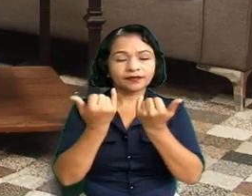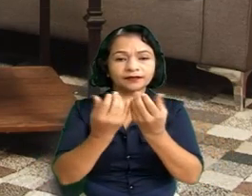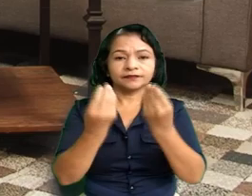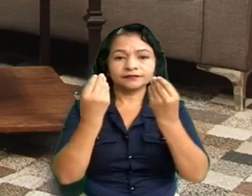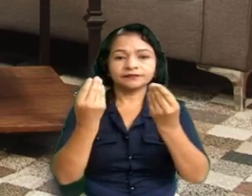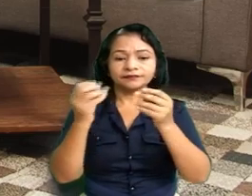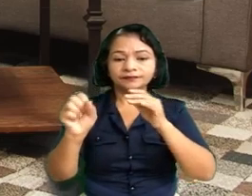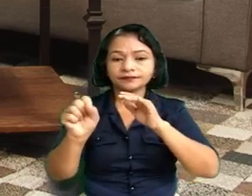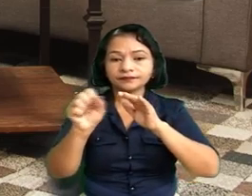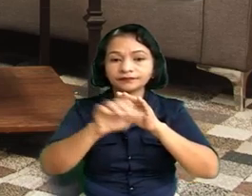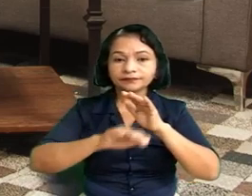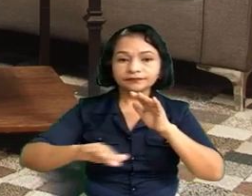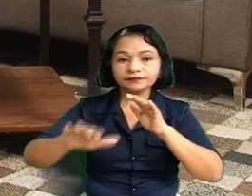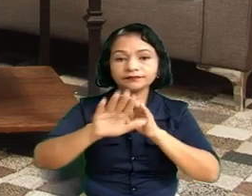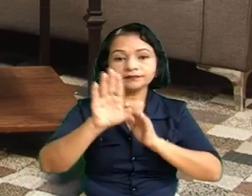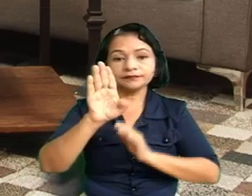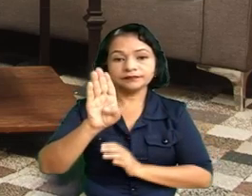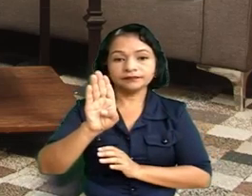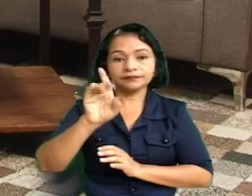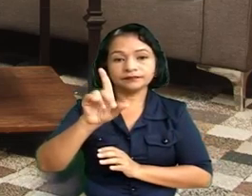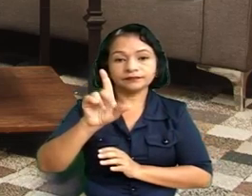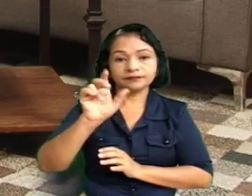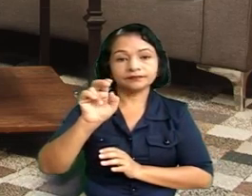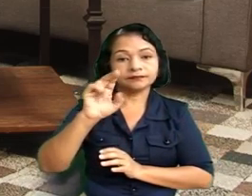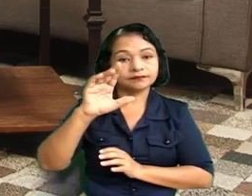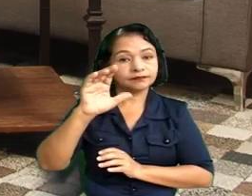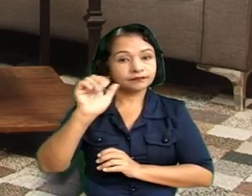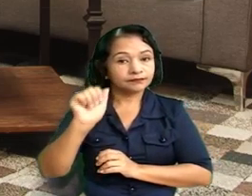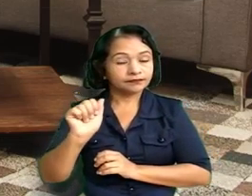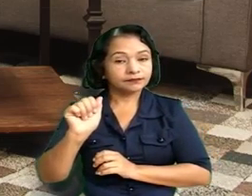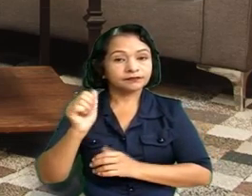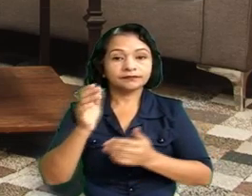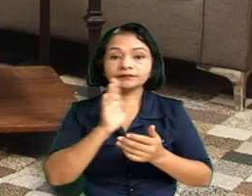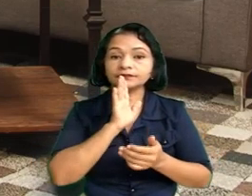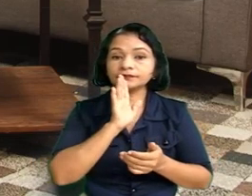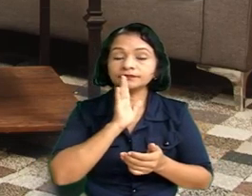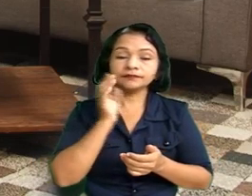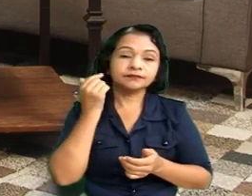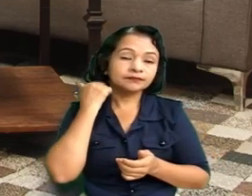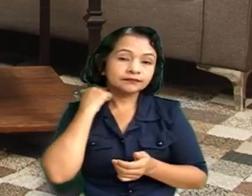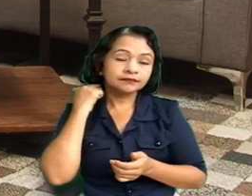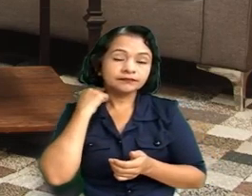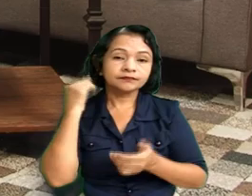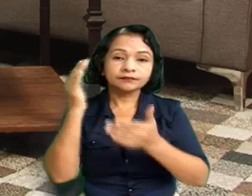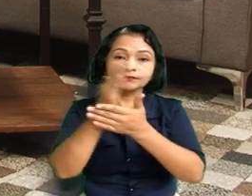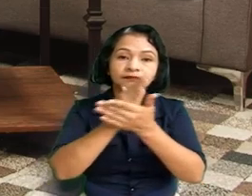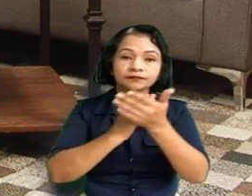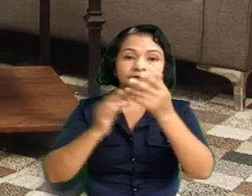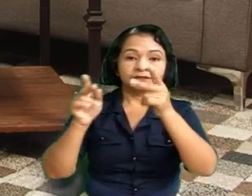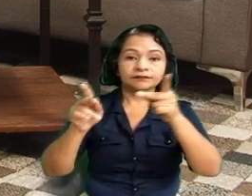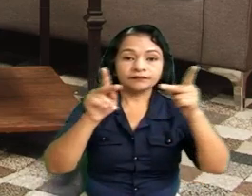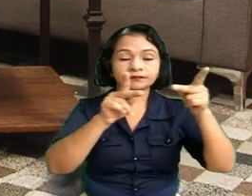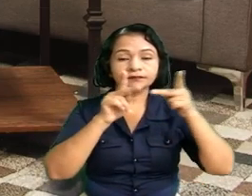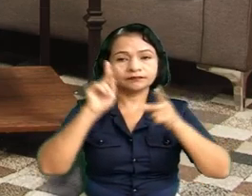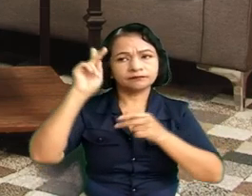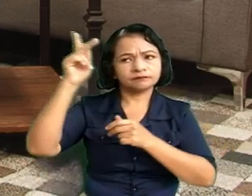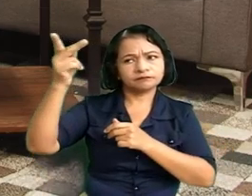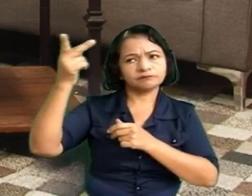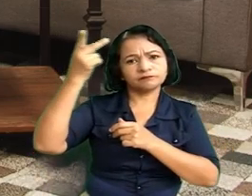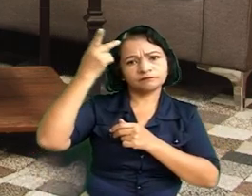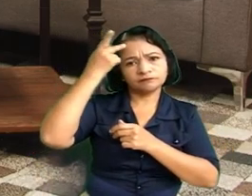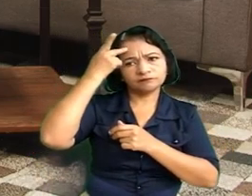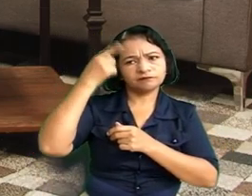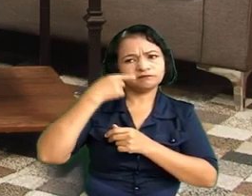raíces sociales, Blanca Arauz. Es decir, cuando hablamos de ella casi siempre y algunos opositores y adversarios políticos tratan